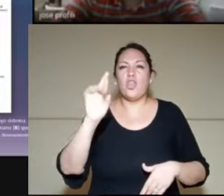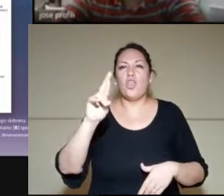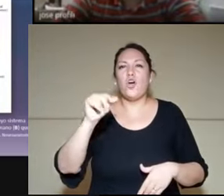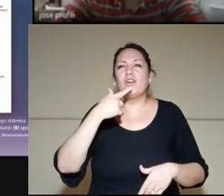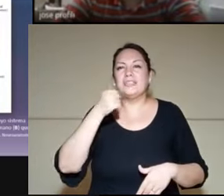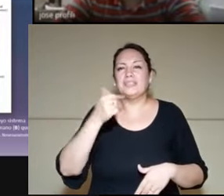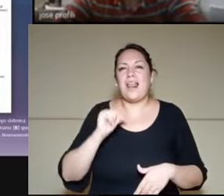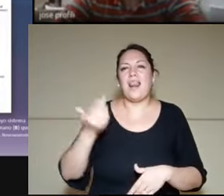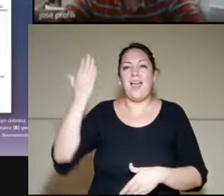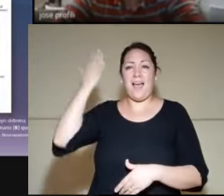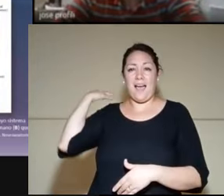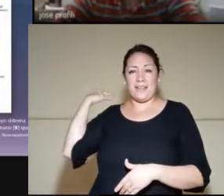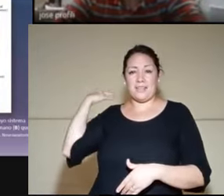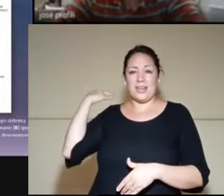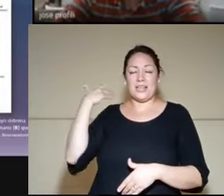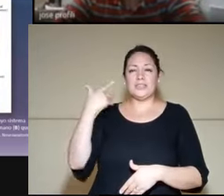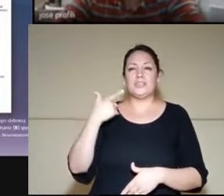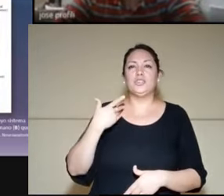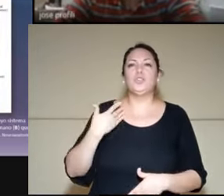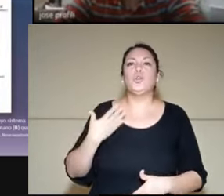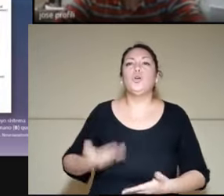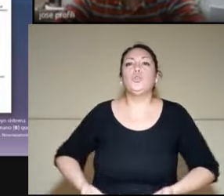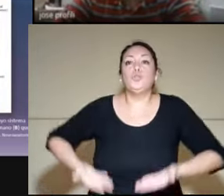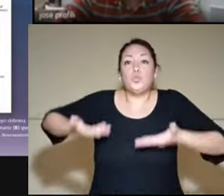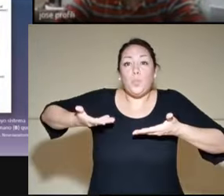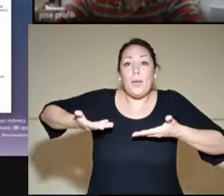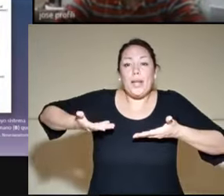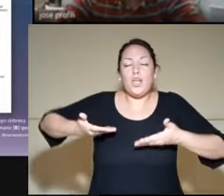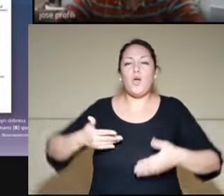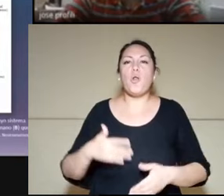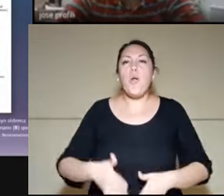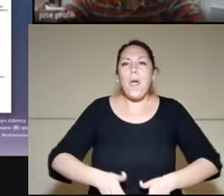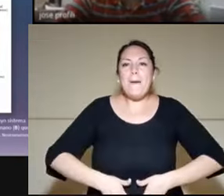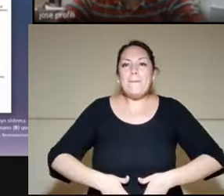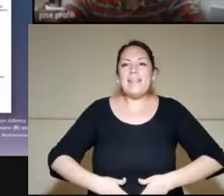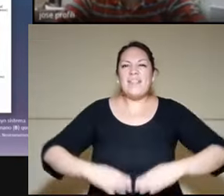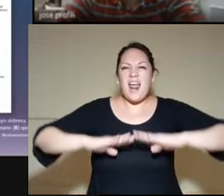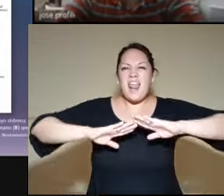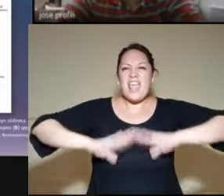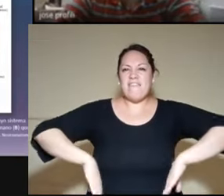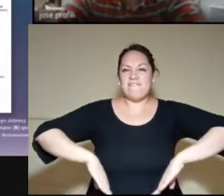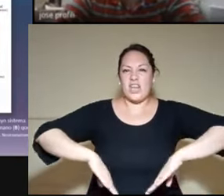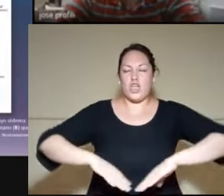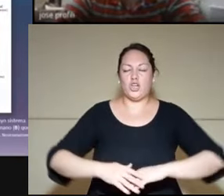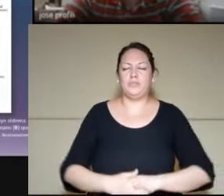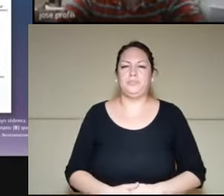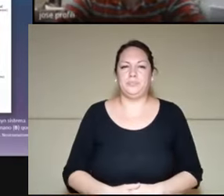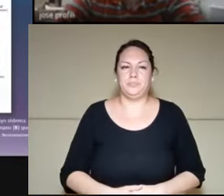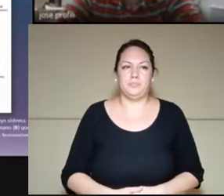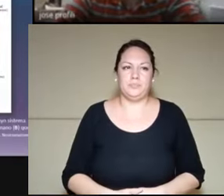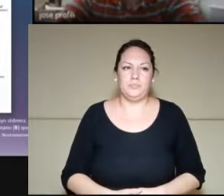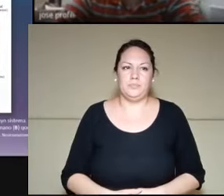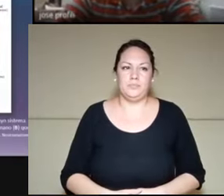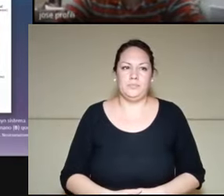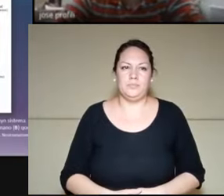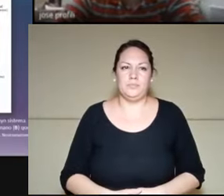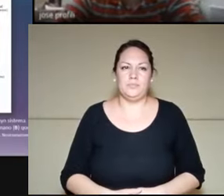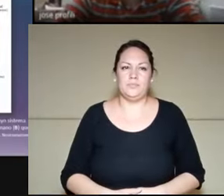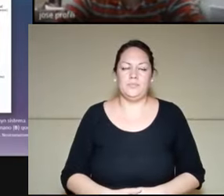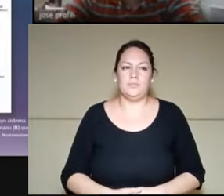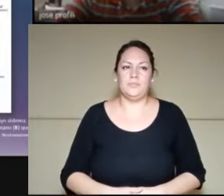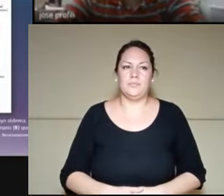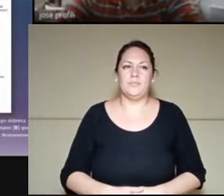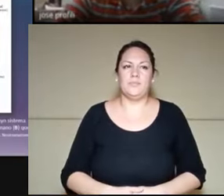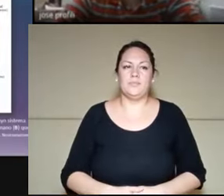lo posterior, dorso superior, y lo ventral es lo inferior. ¿Qué quiere decir? Que